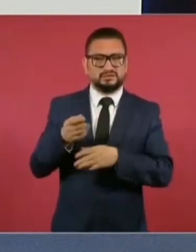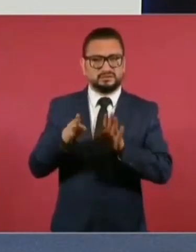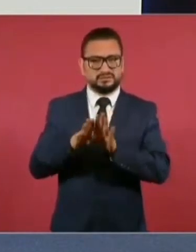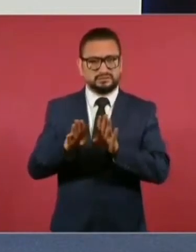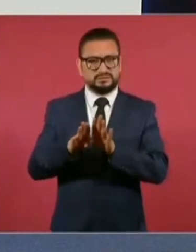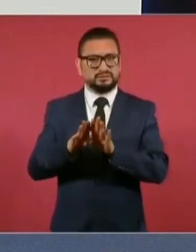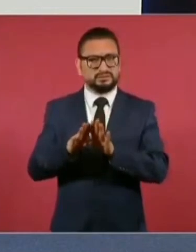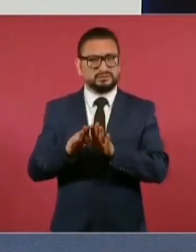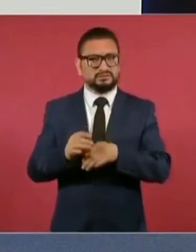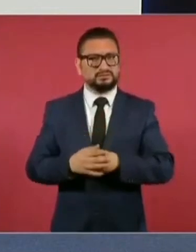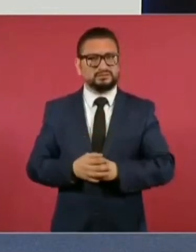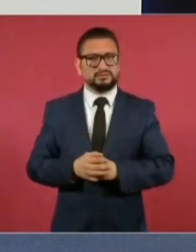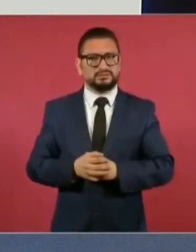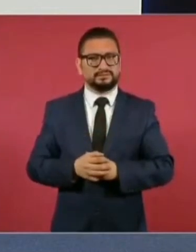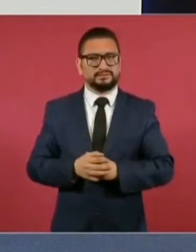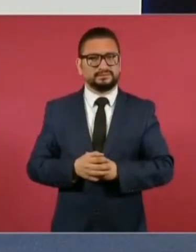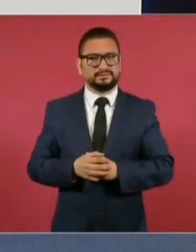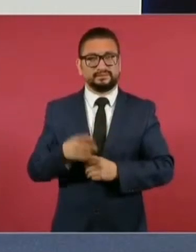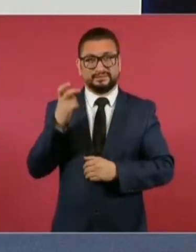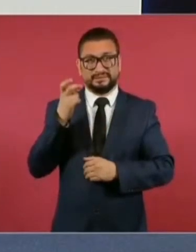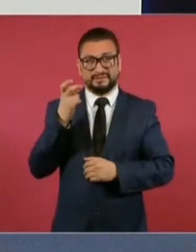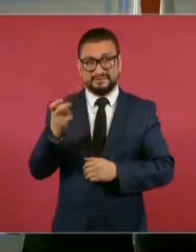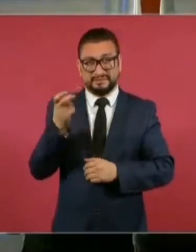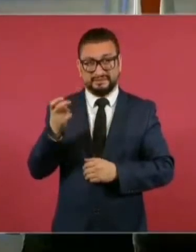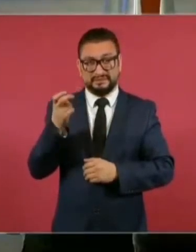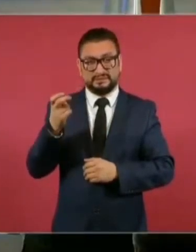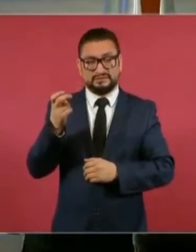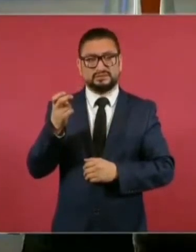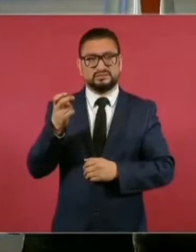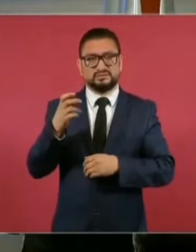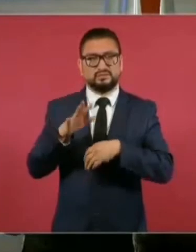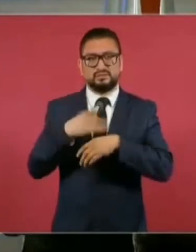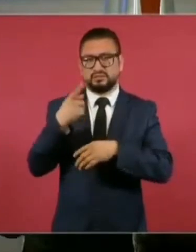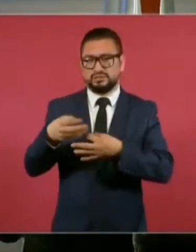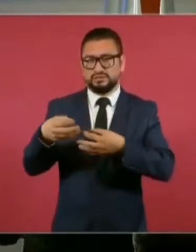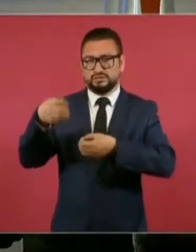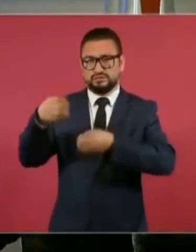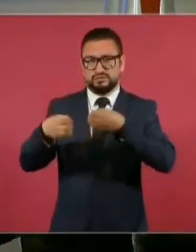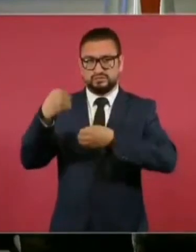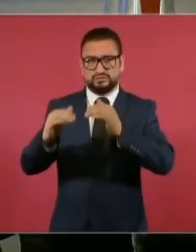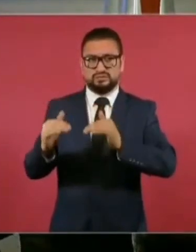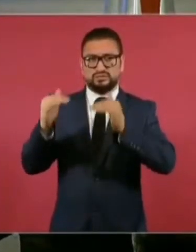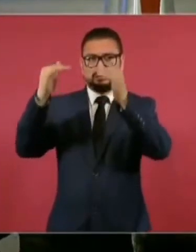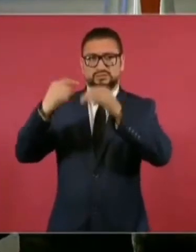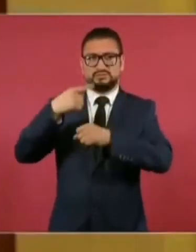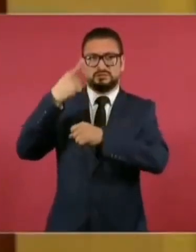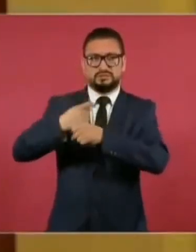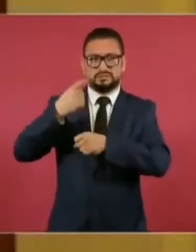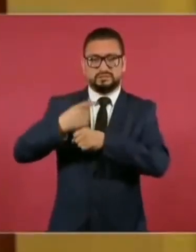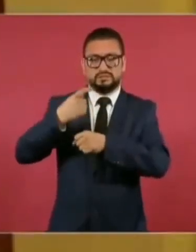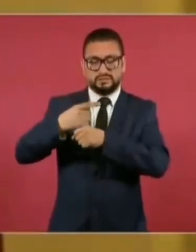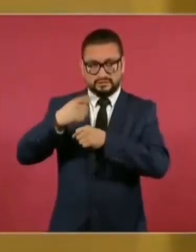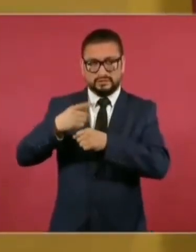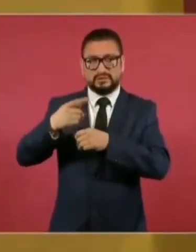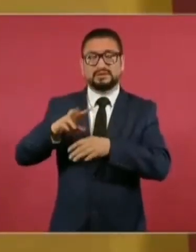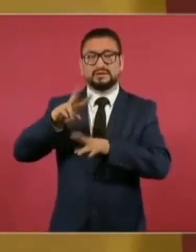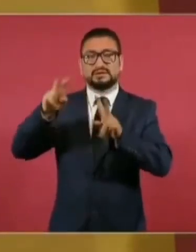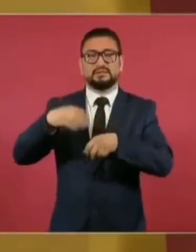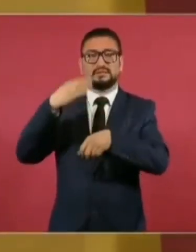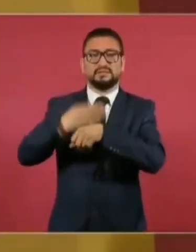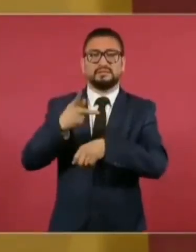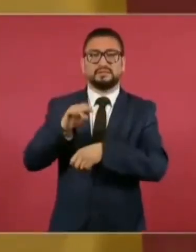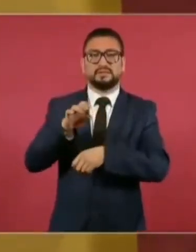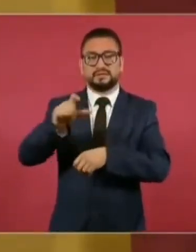en una situación que tiene que ver con los magistrados del primer tribunal colegiado en materia penal del primer